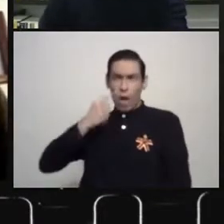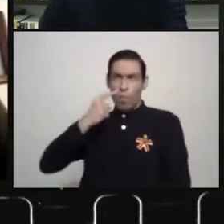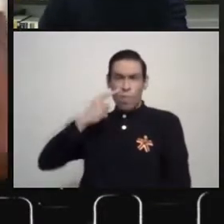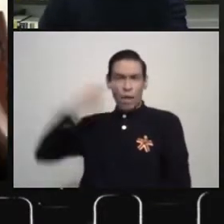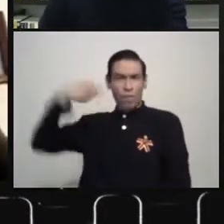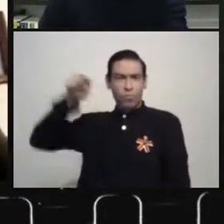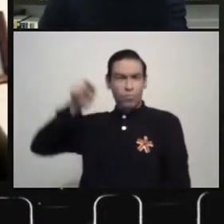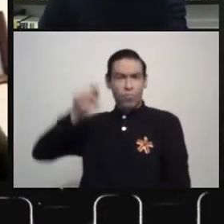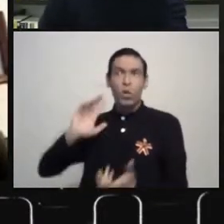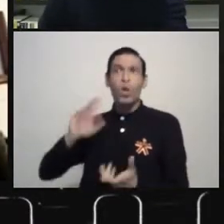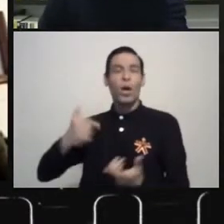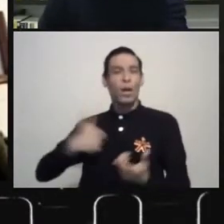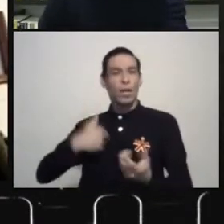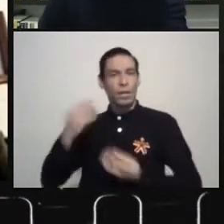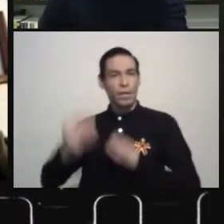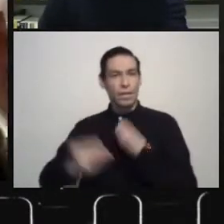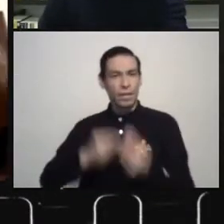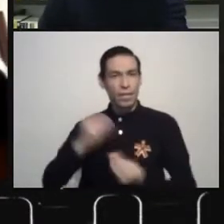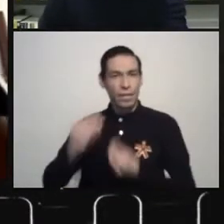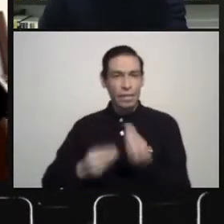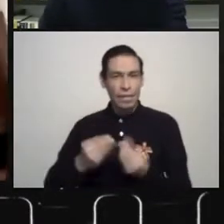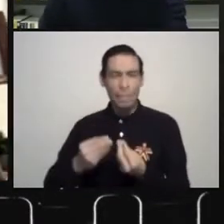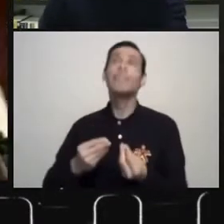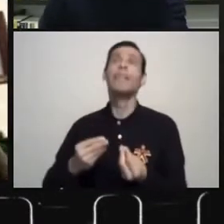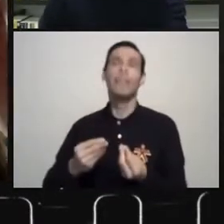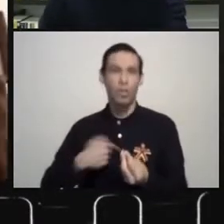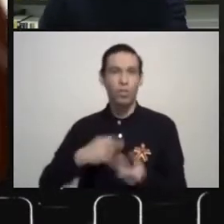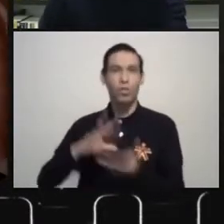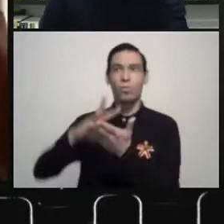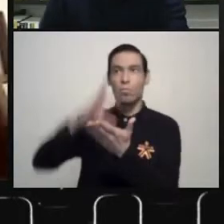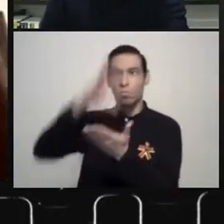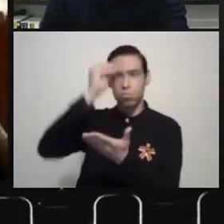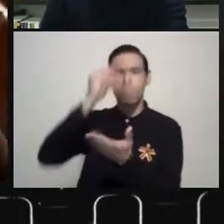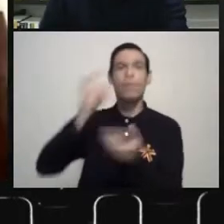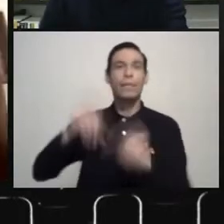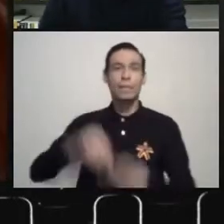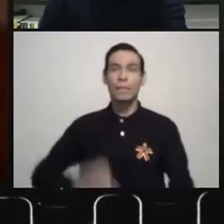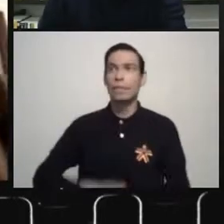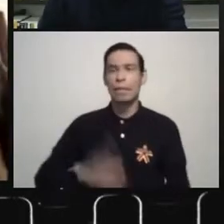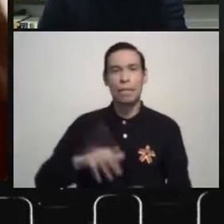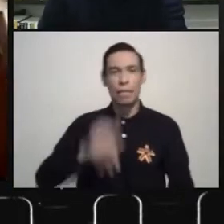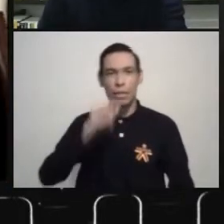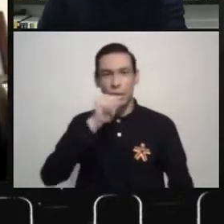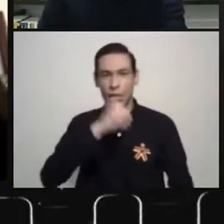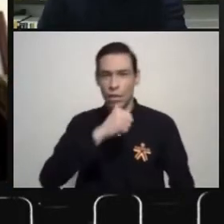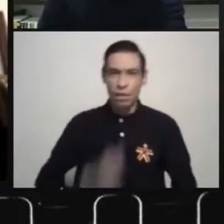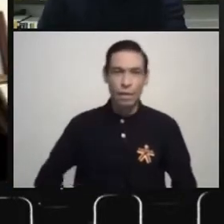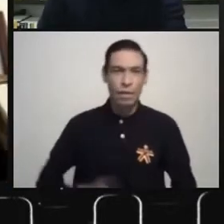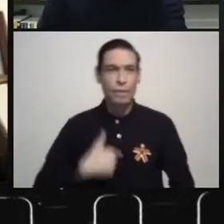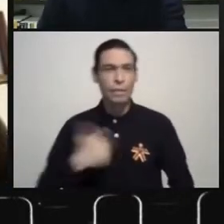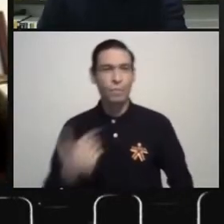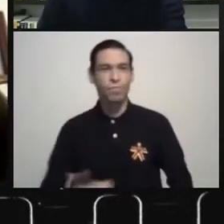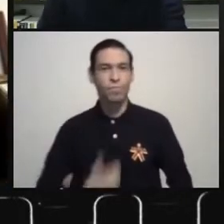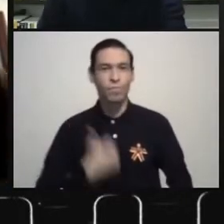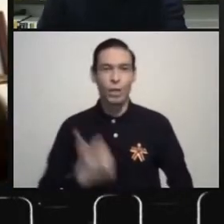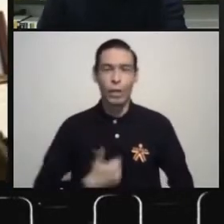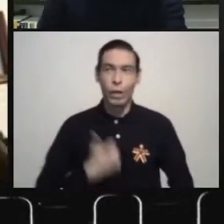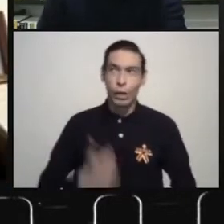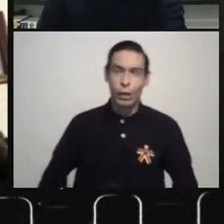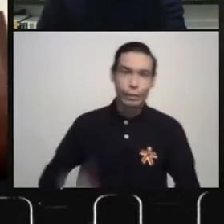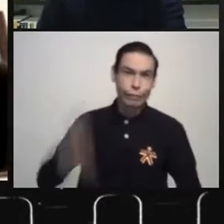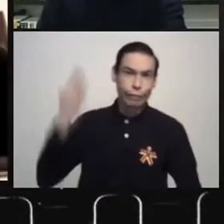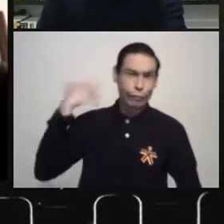lo sufrí, porque en algún momento se sufre, en especial cuando uno es pelado y entonces llega uno a la casa y dice, mierda, no le gustó nada de lo que hice. No,